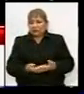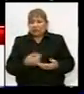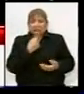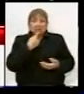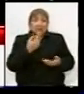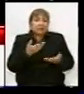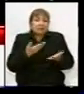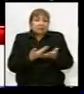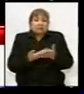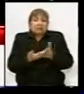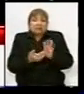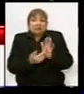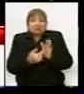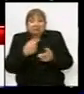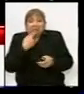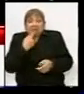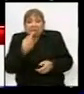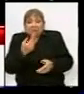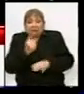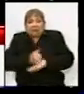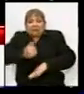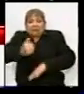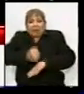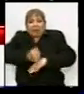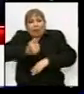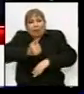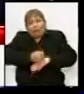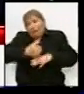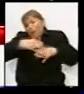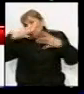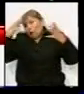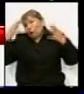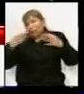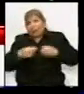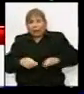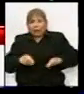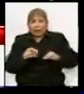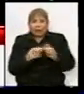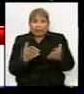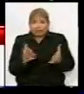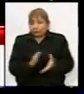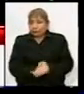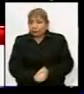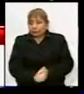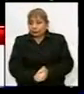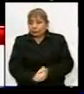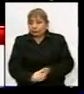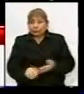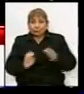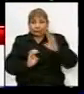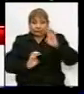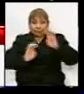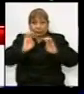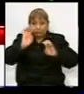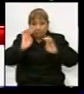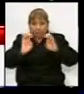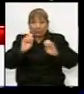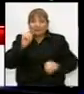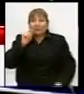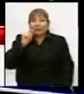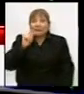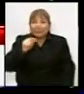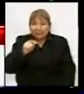nos quería dar o nos quiere decir que los culpables y que hay demasiados parlamentarios la estadística nos dice que en ese país